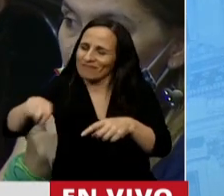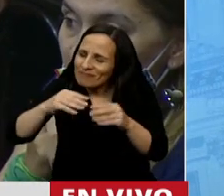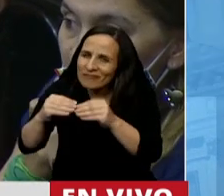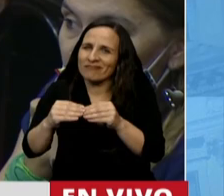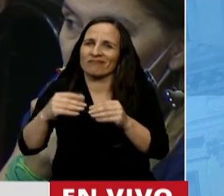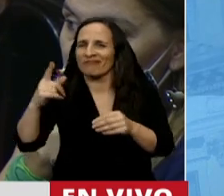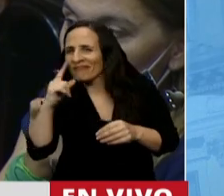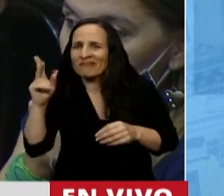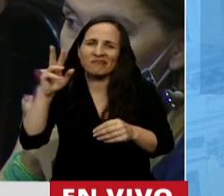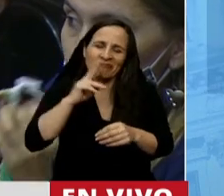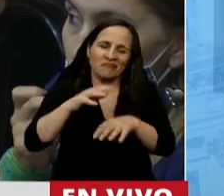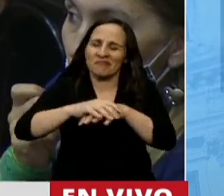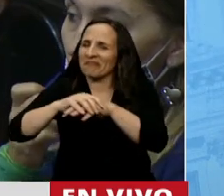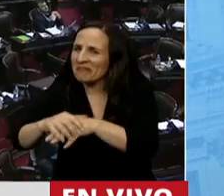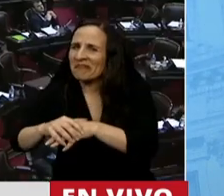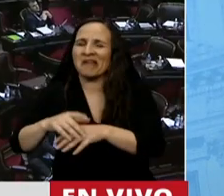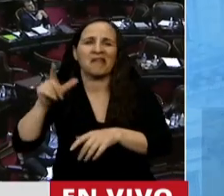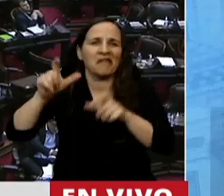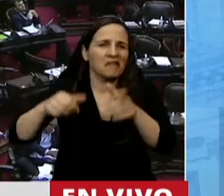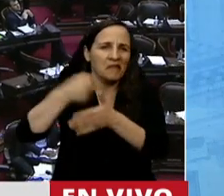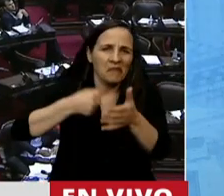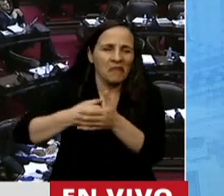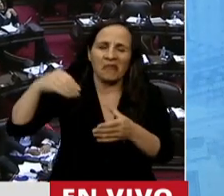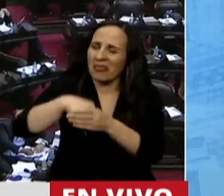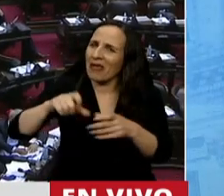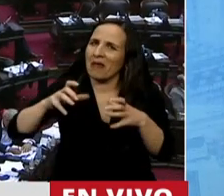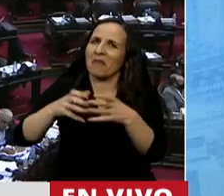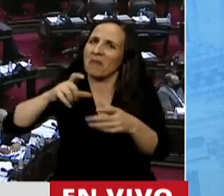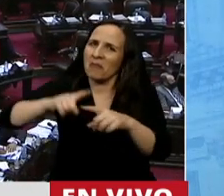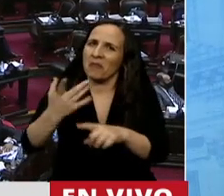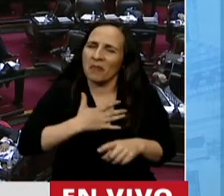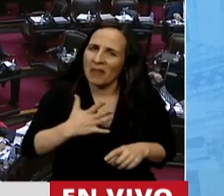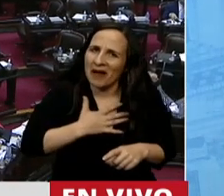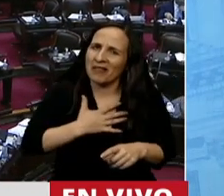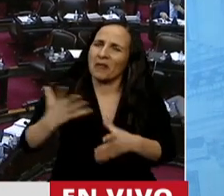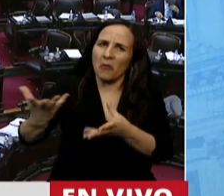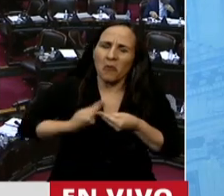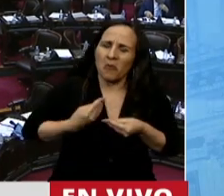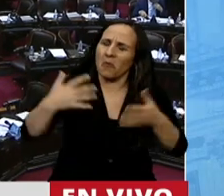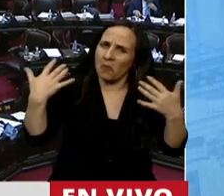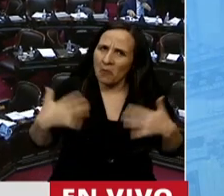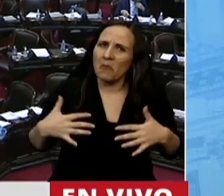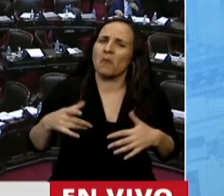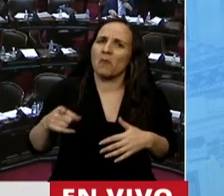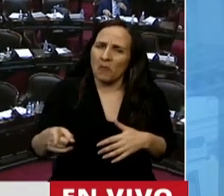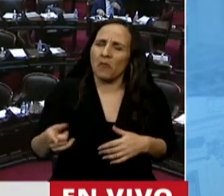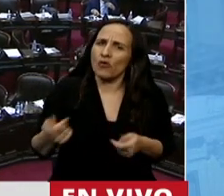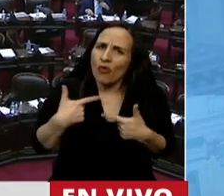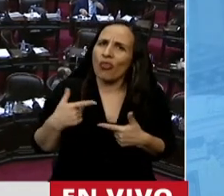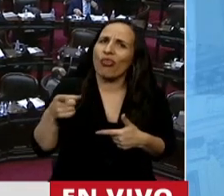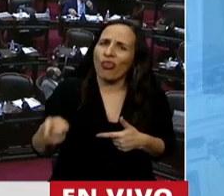mis compañeras, a mis amigas, a las militantes de mi partido que realmente me acompañaron y me